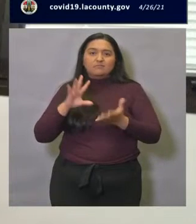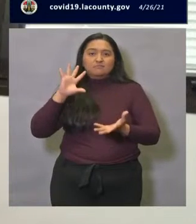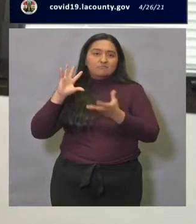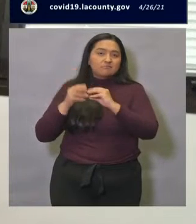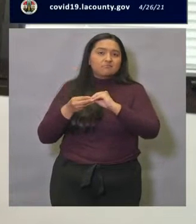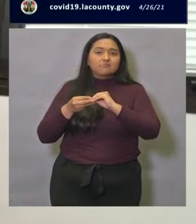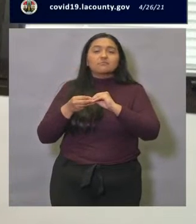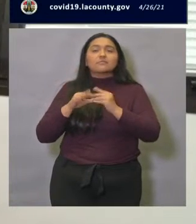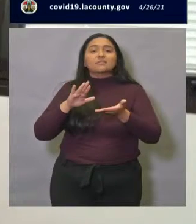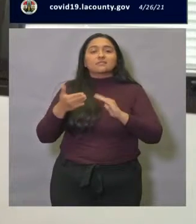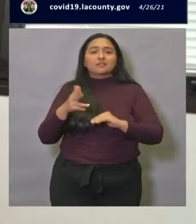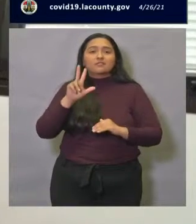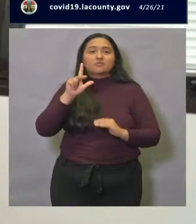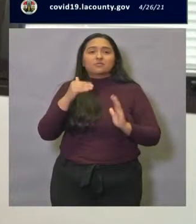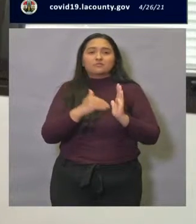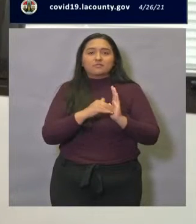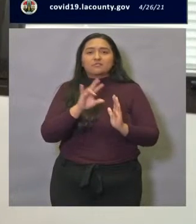a